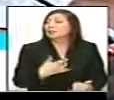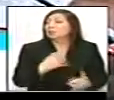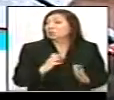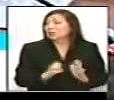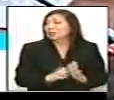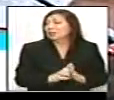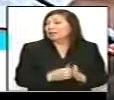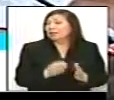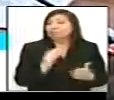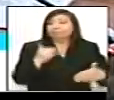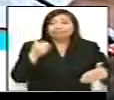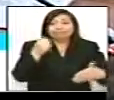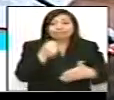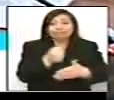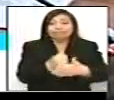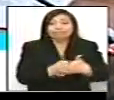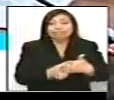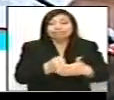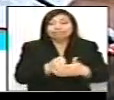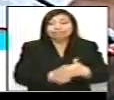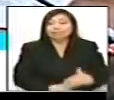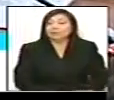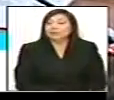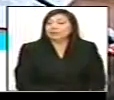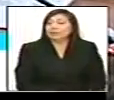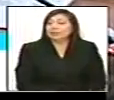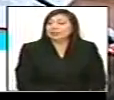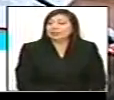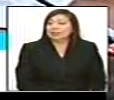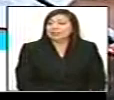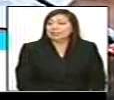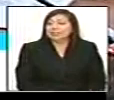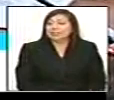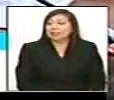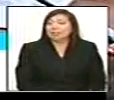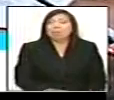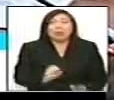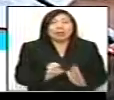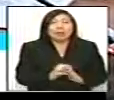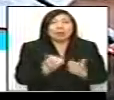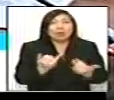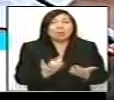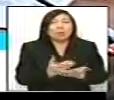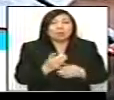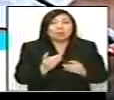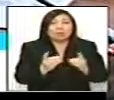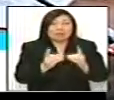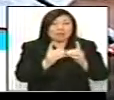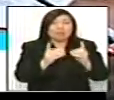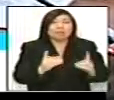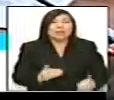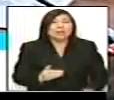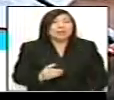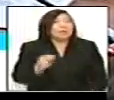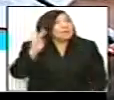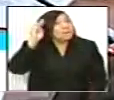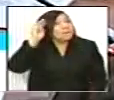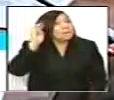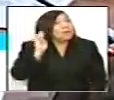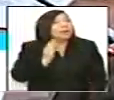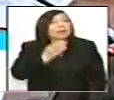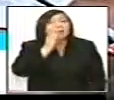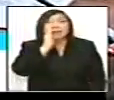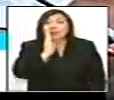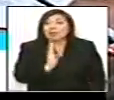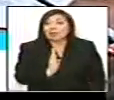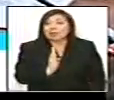ejemplo, es un gran obstáculo lo que viene ahorita, lo que está ocurriendo en Madre de Dios, señora congresista, es que